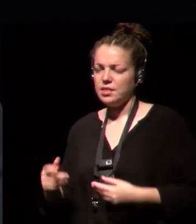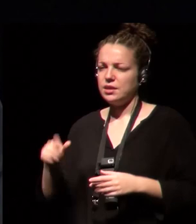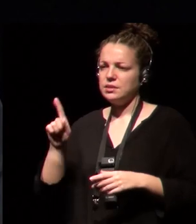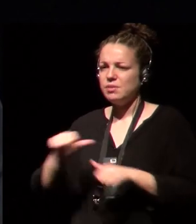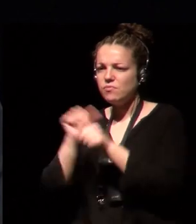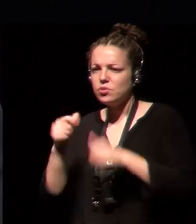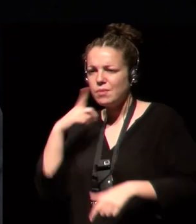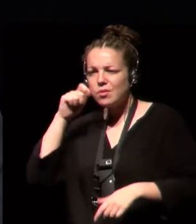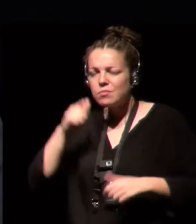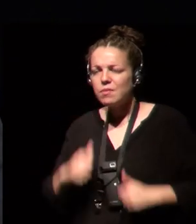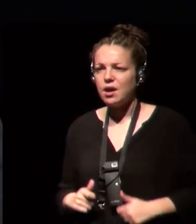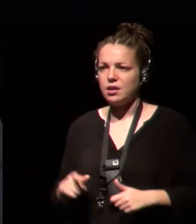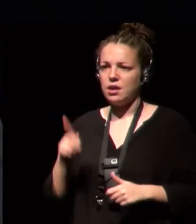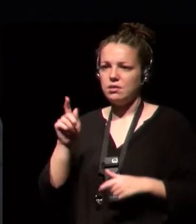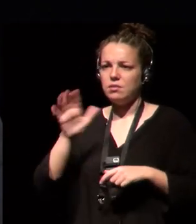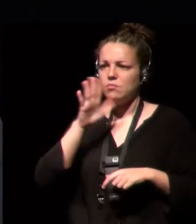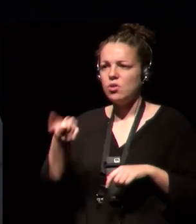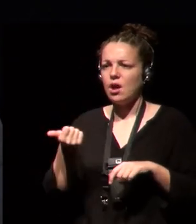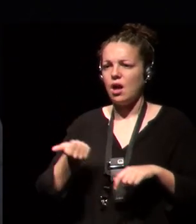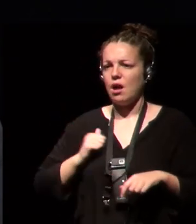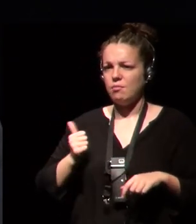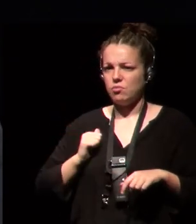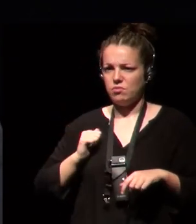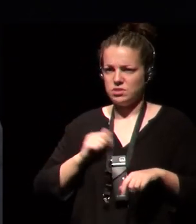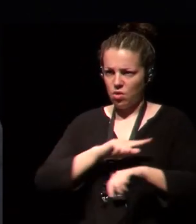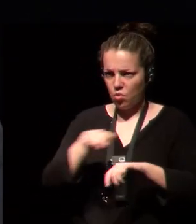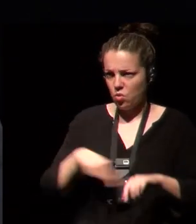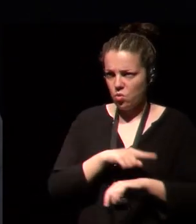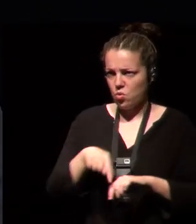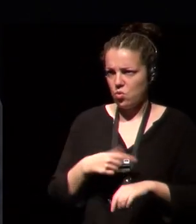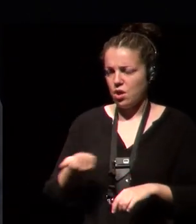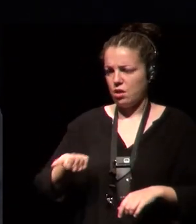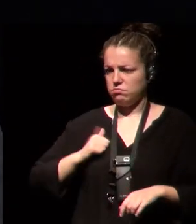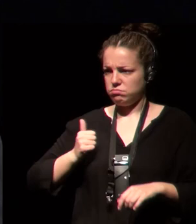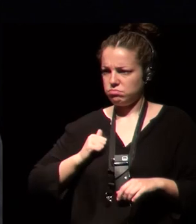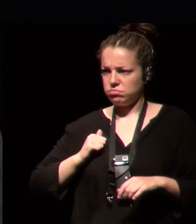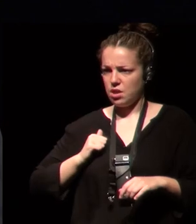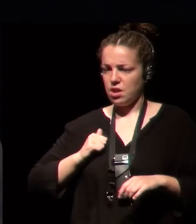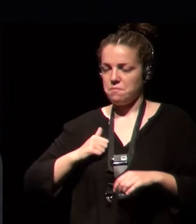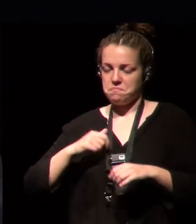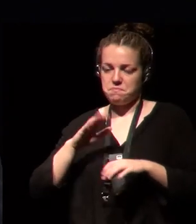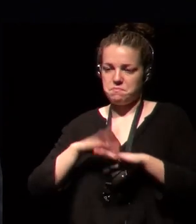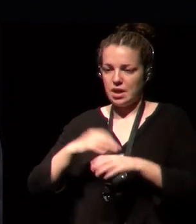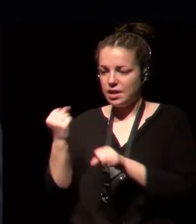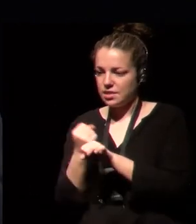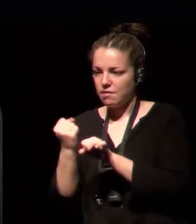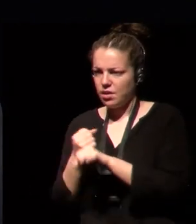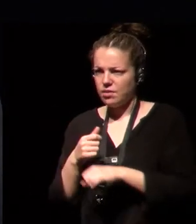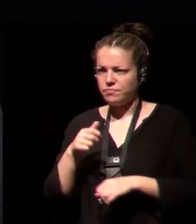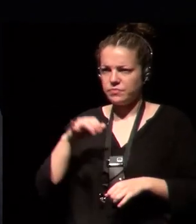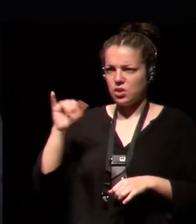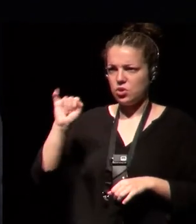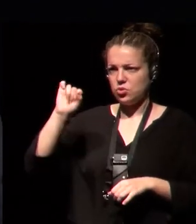estas horas que nos corresponde vivir como artistas trabajando. Y como dice Jung, la vida es una pausa luminosa entre